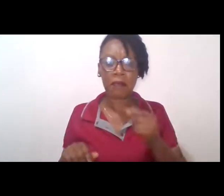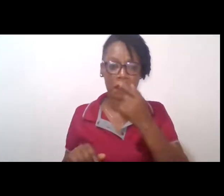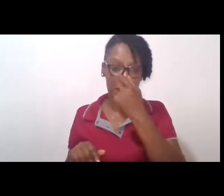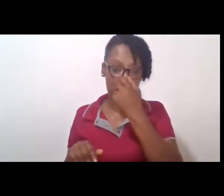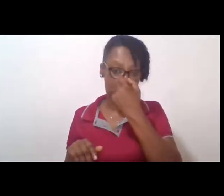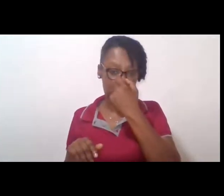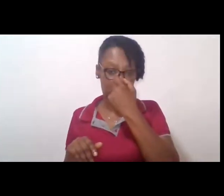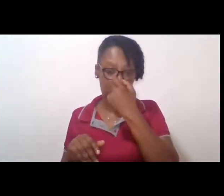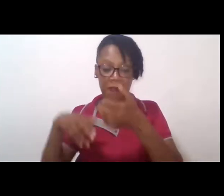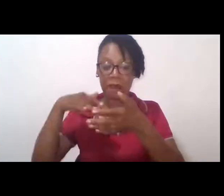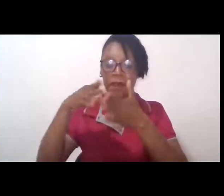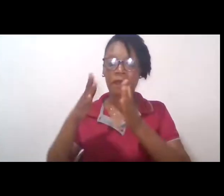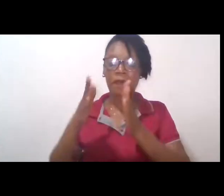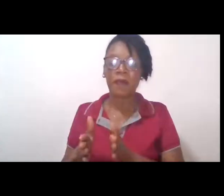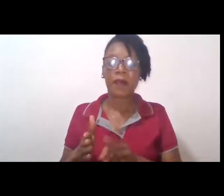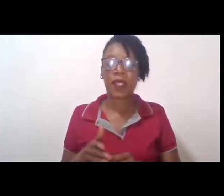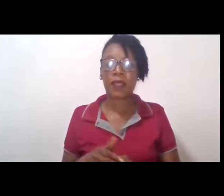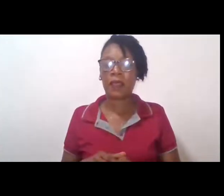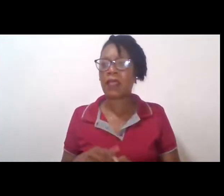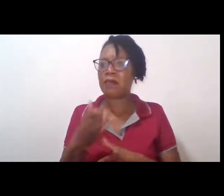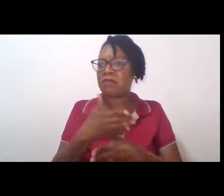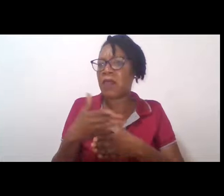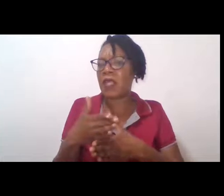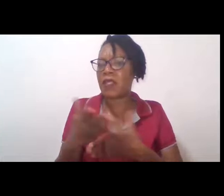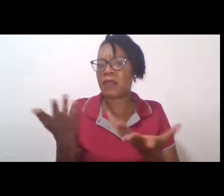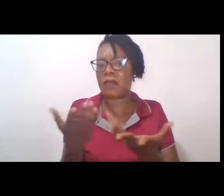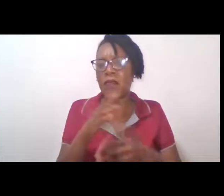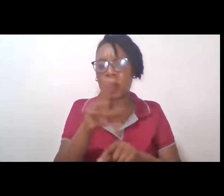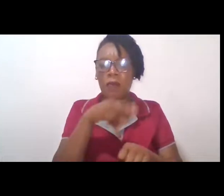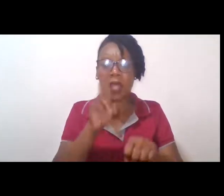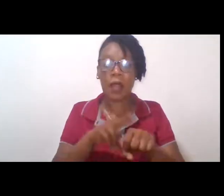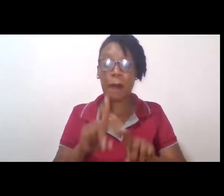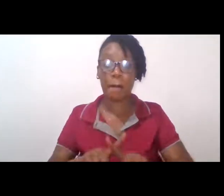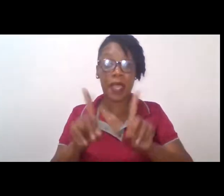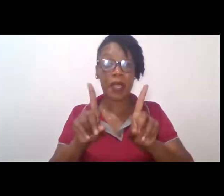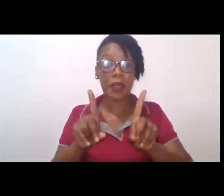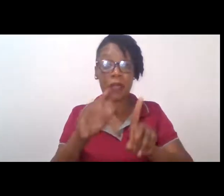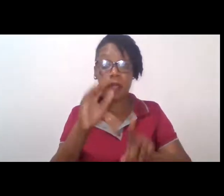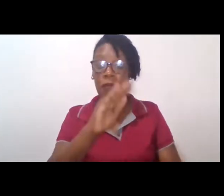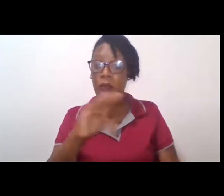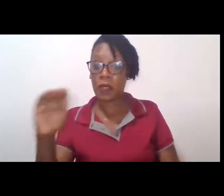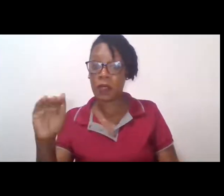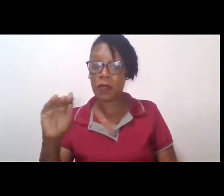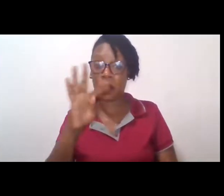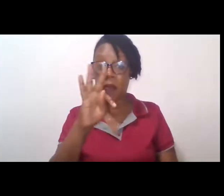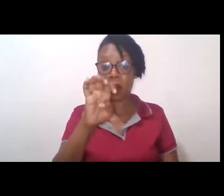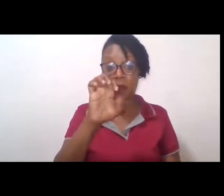estudiante regular, ¿verdad? Va a ser como parte de su escenario, pero en un muchacho o en un niño en condición TEA, porque nos están consultando